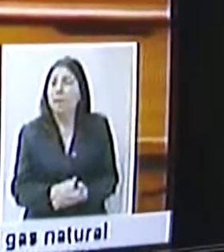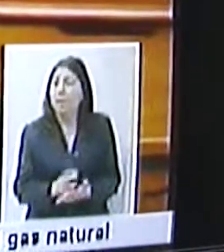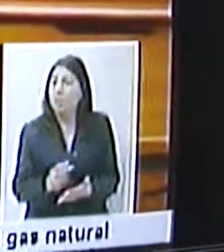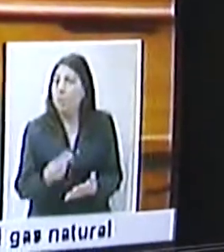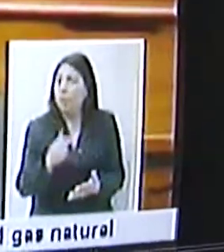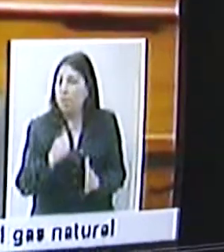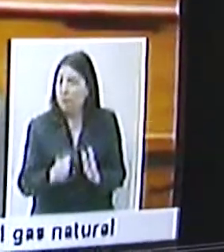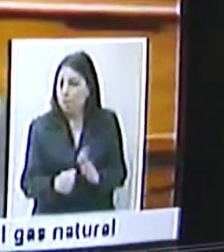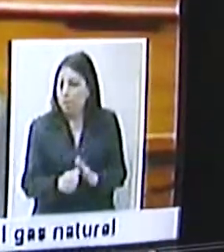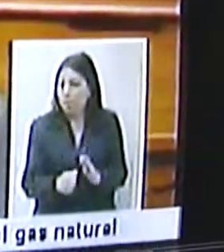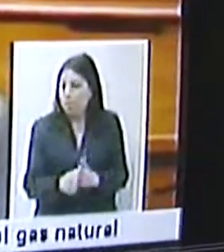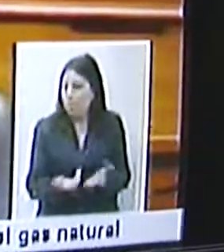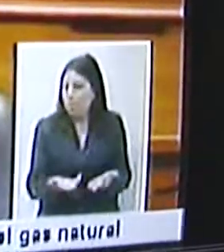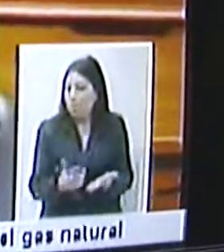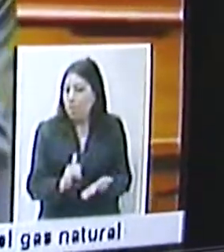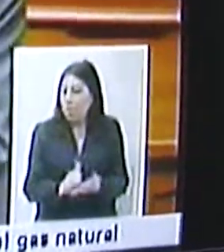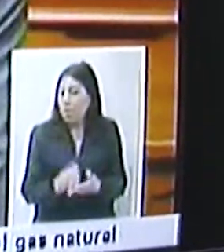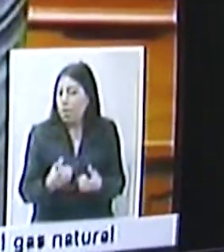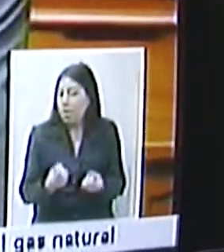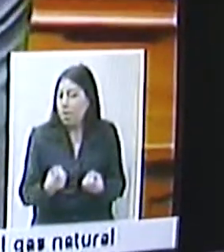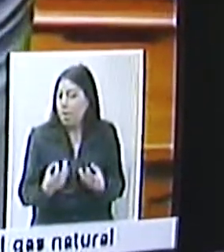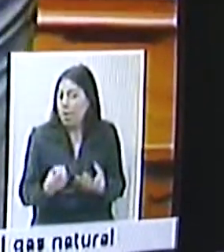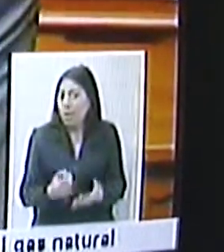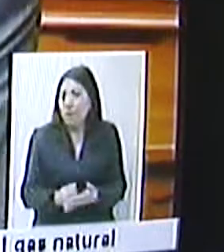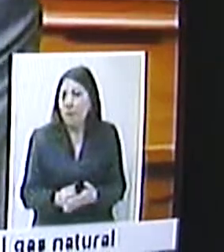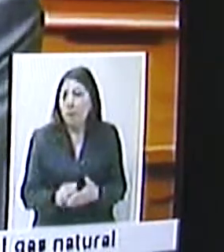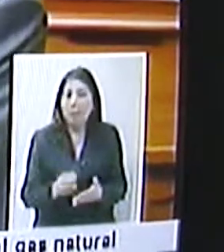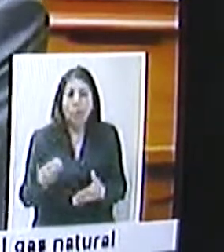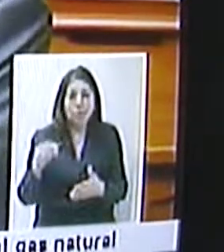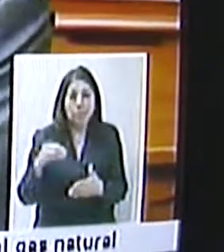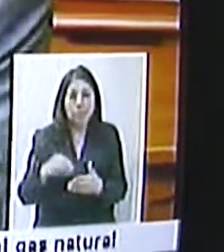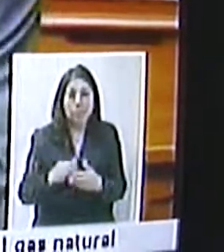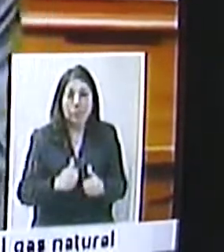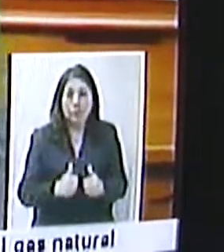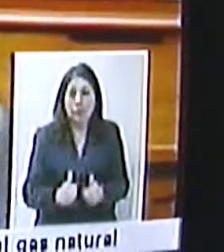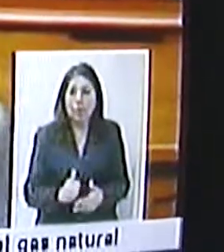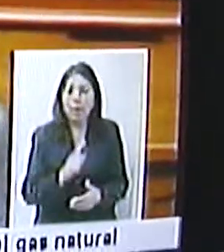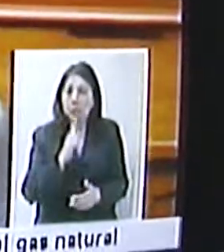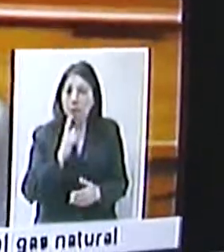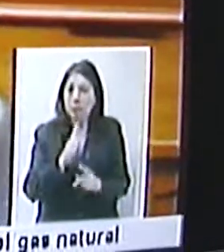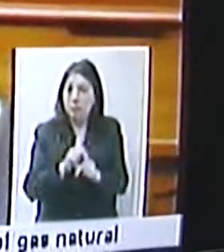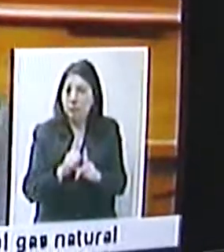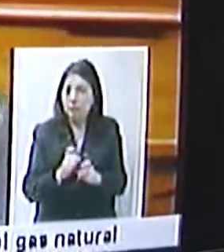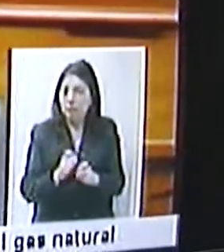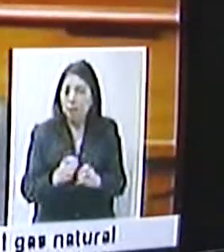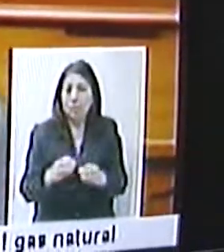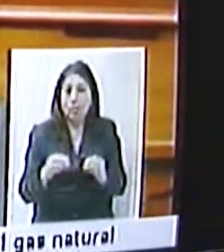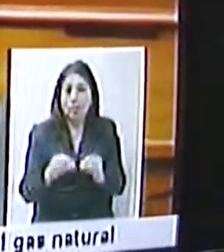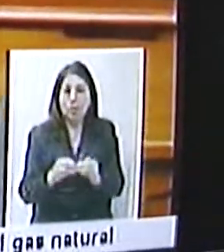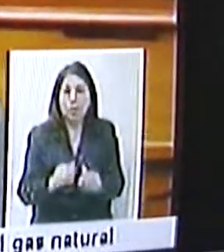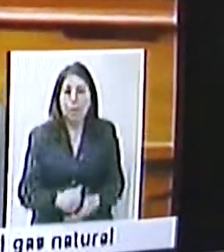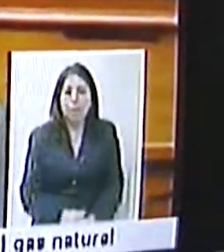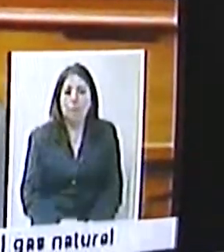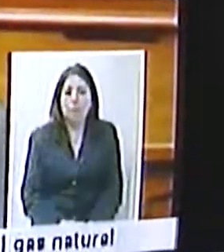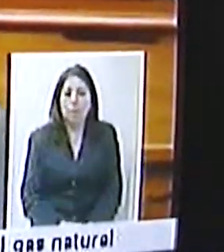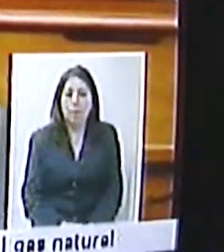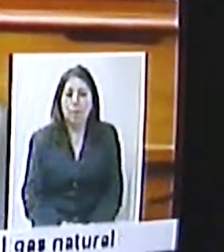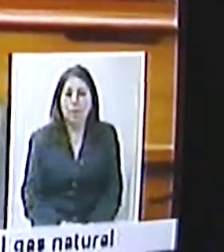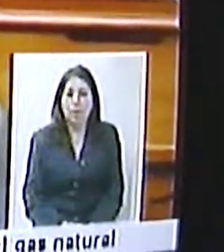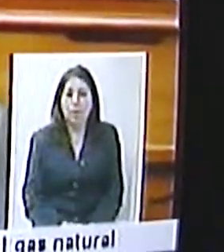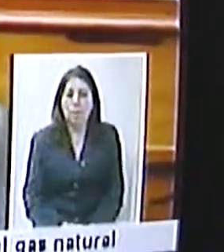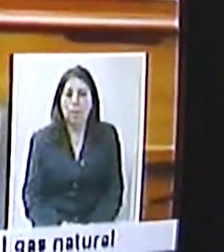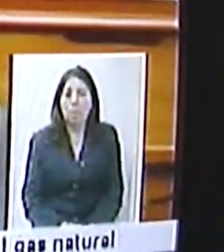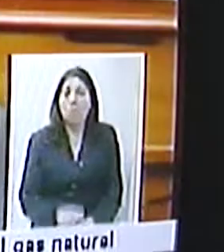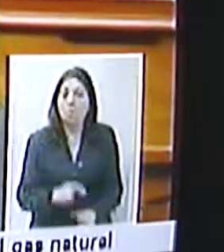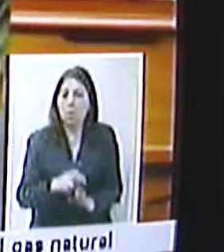hay reservas, de que en tanto la Corporación Andina de Fomento está cuestionando la bancarización